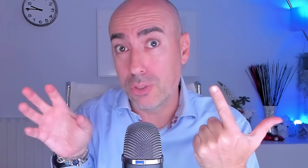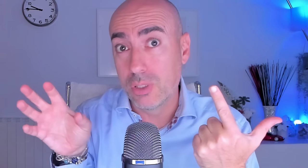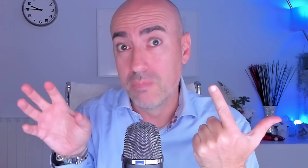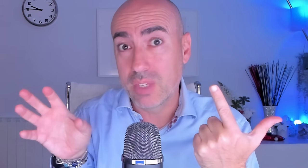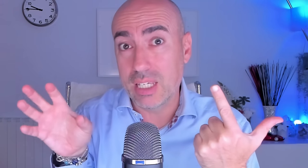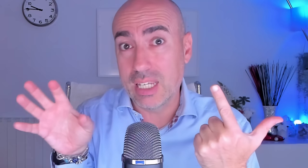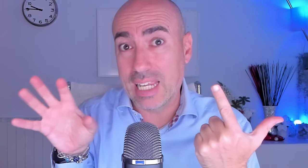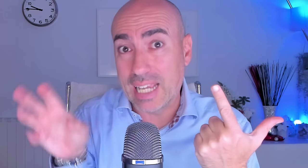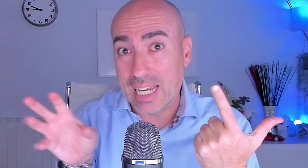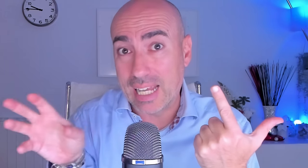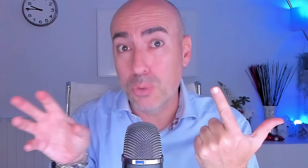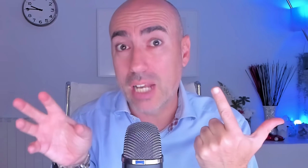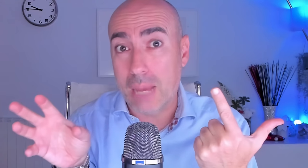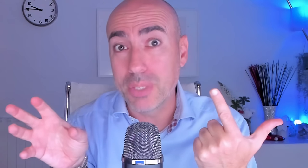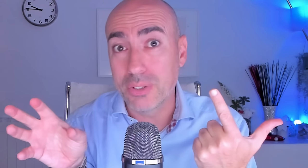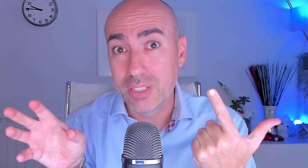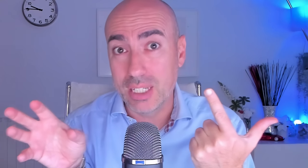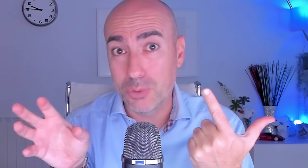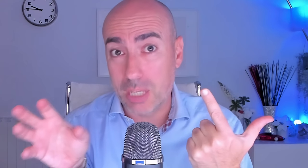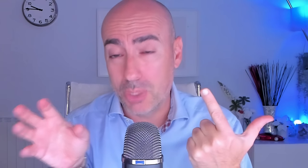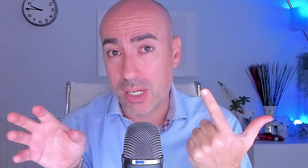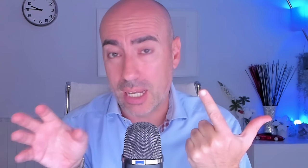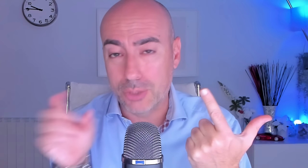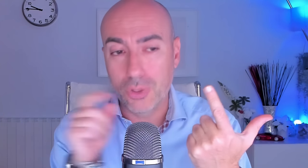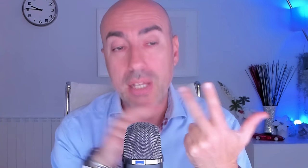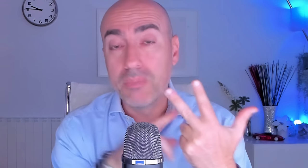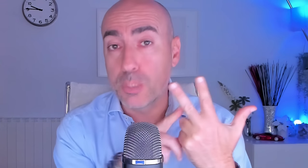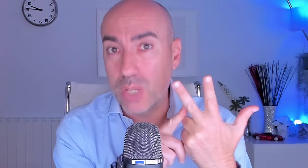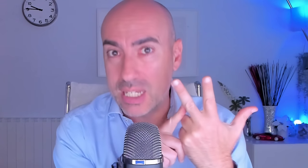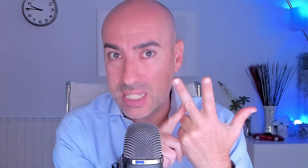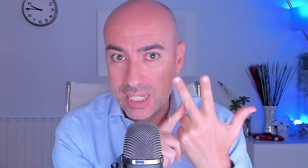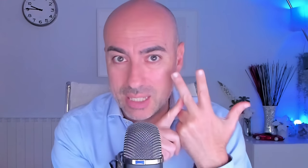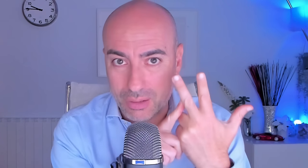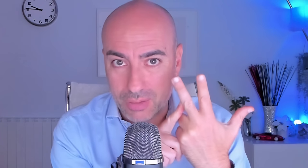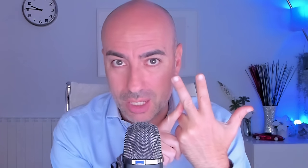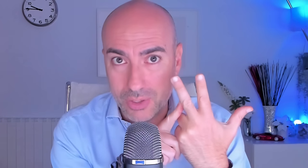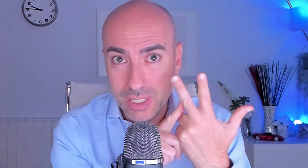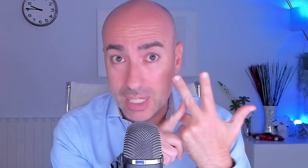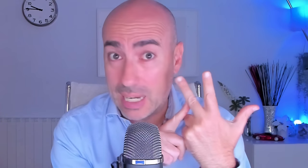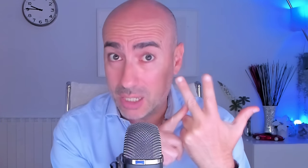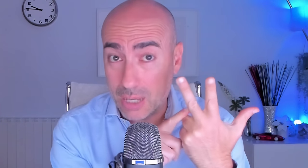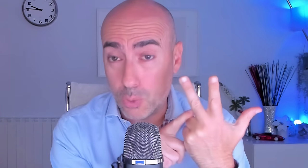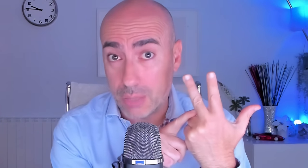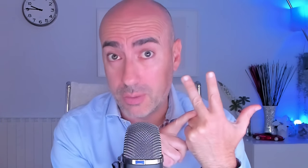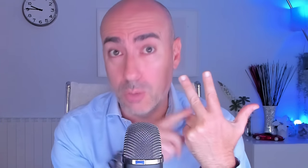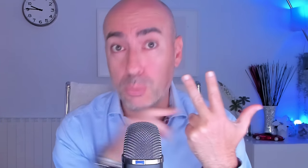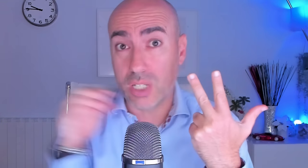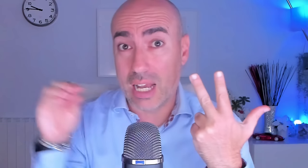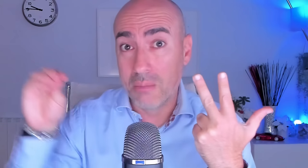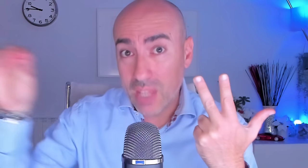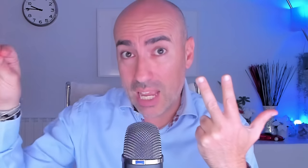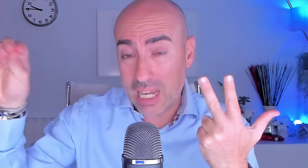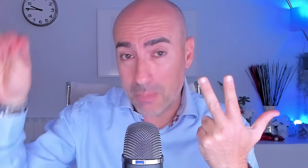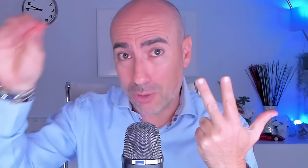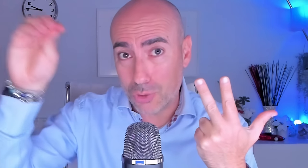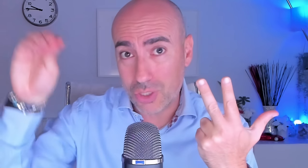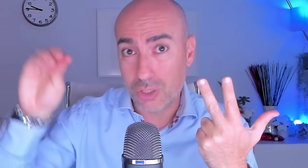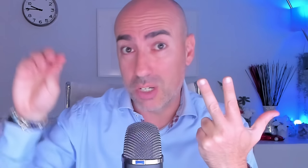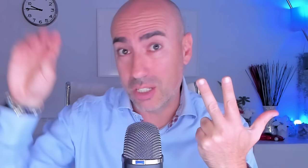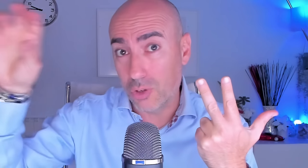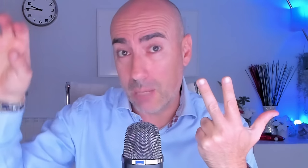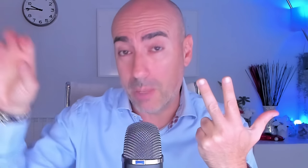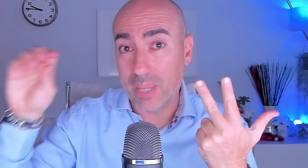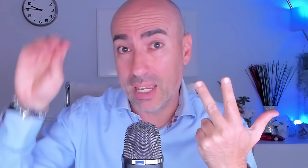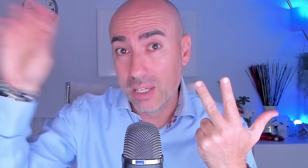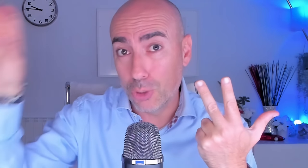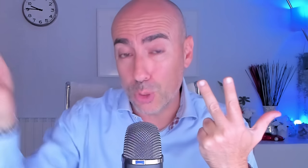manipulando y y y generar un cambio eh un cambio de relato después tercero en la angulación Buscar elementos